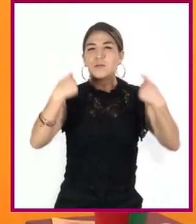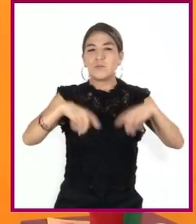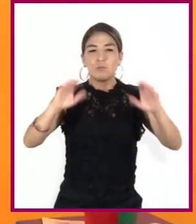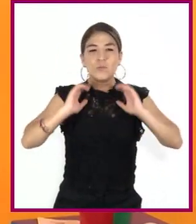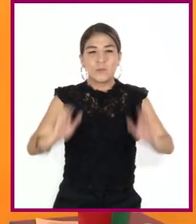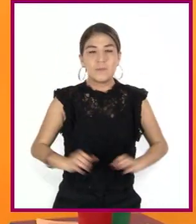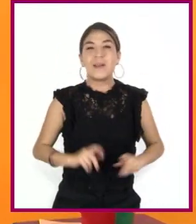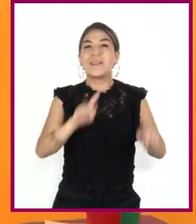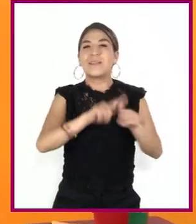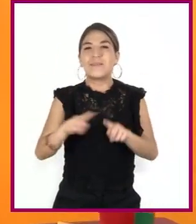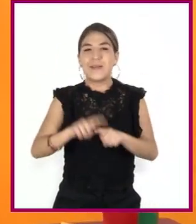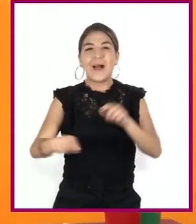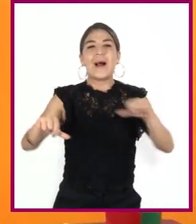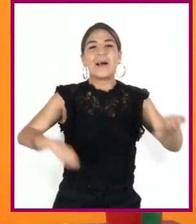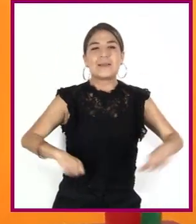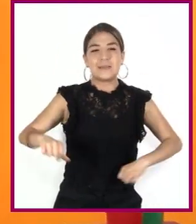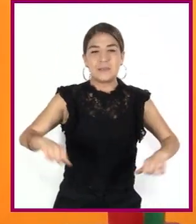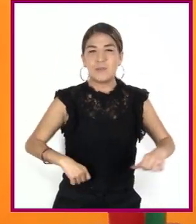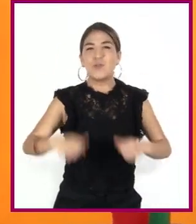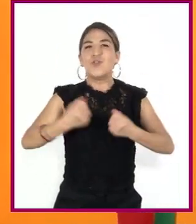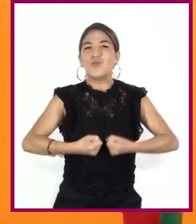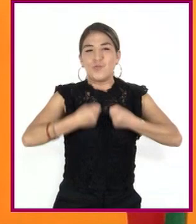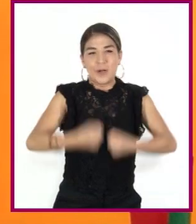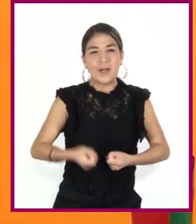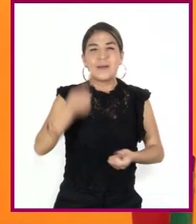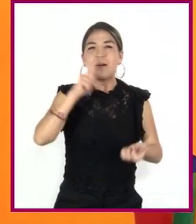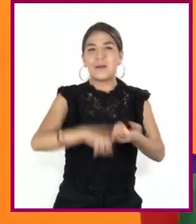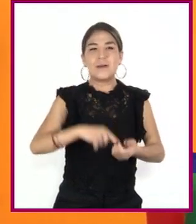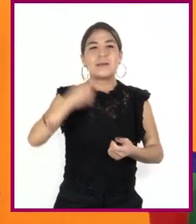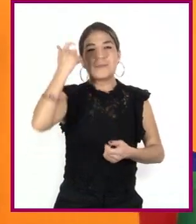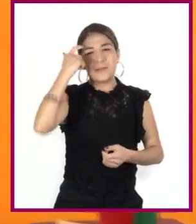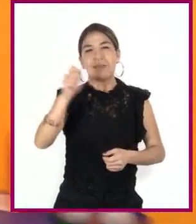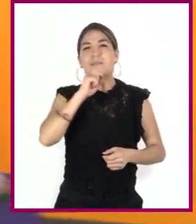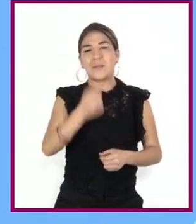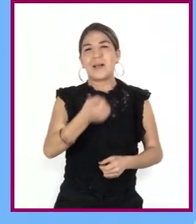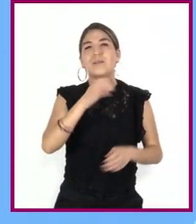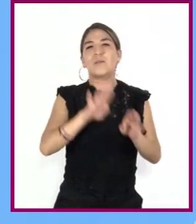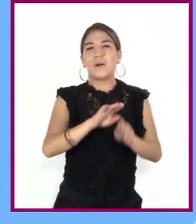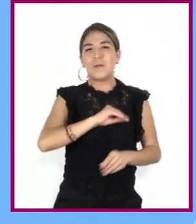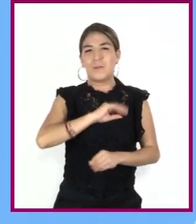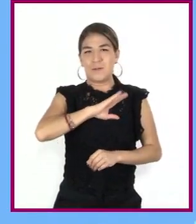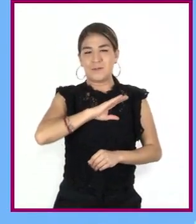en diferentes retos motores y fortaleciendo el estado físico y la autoestima.